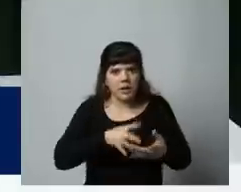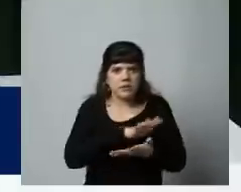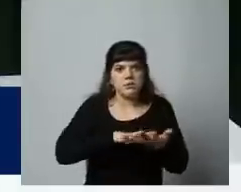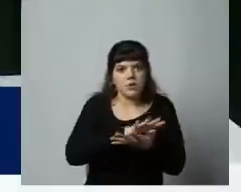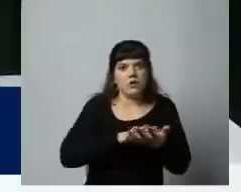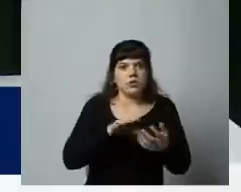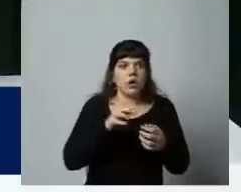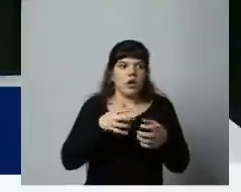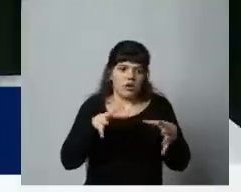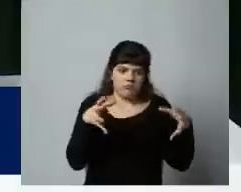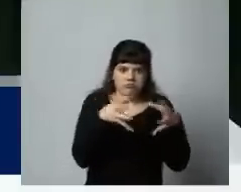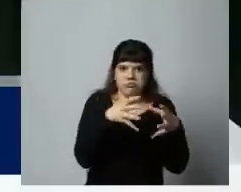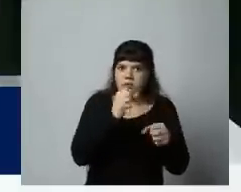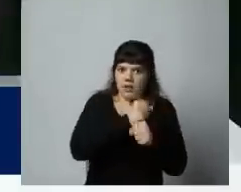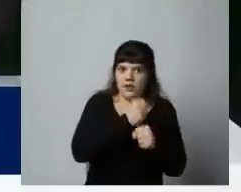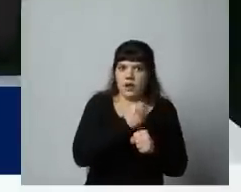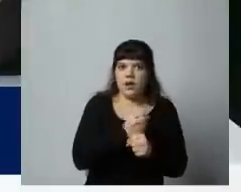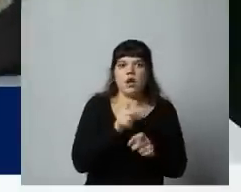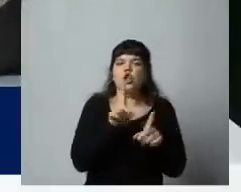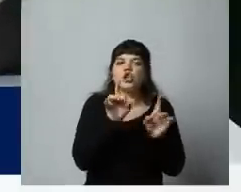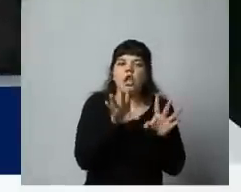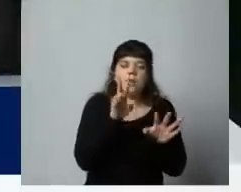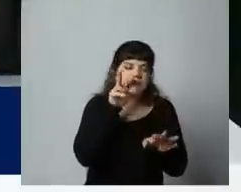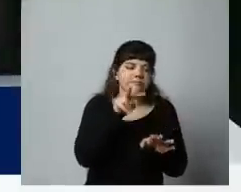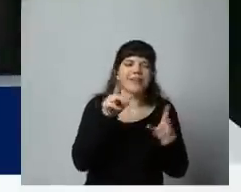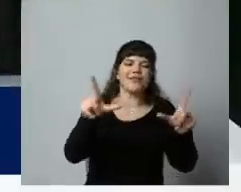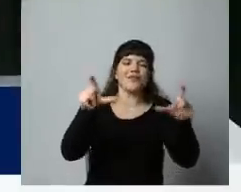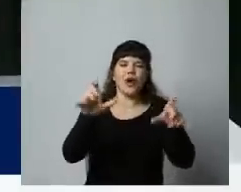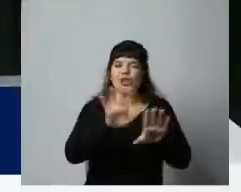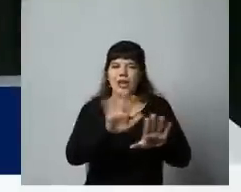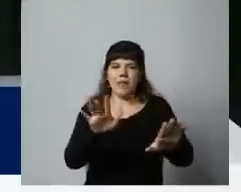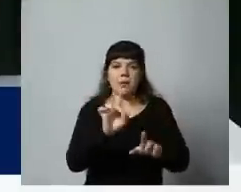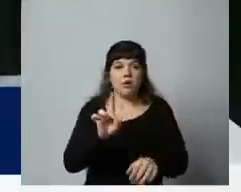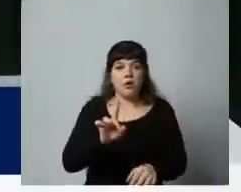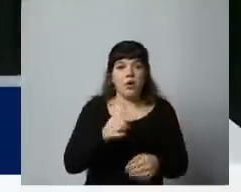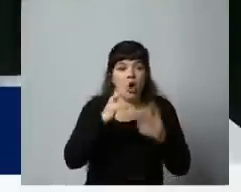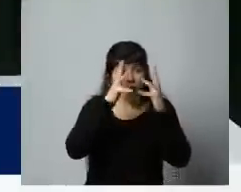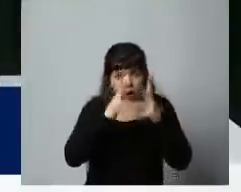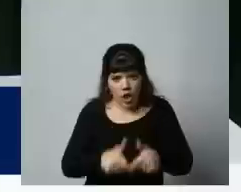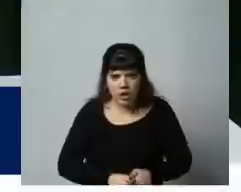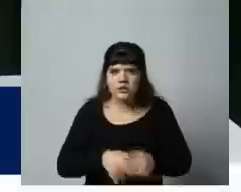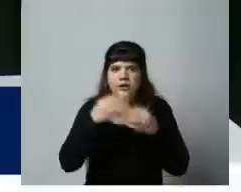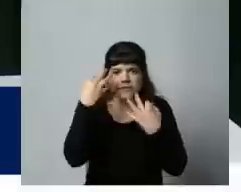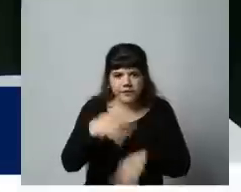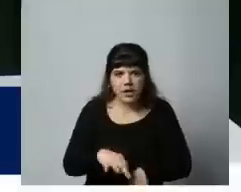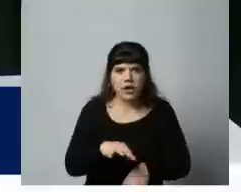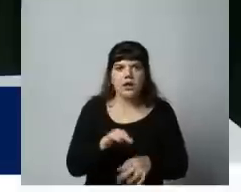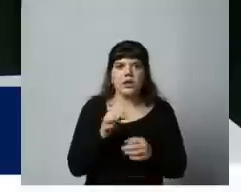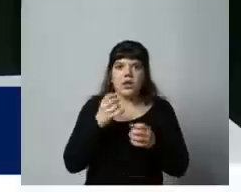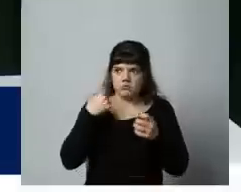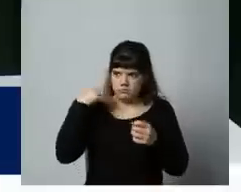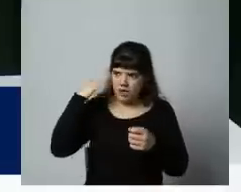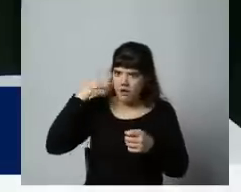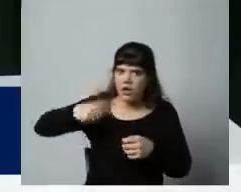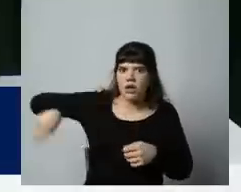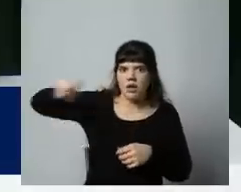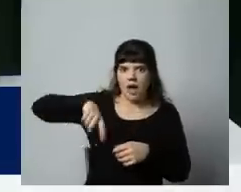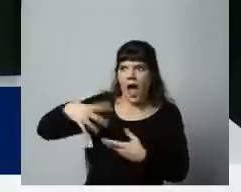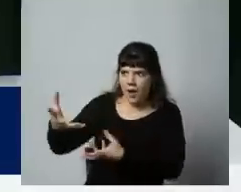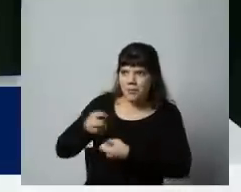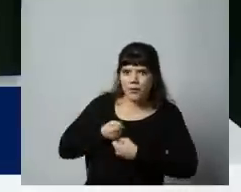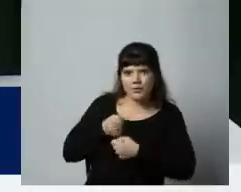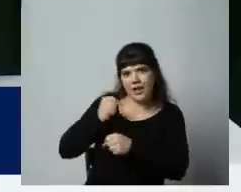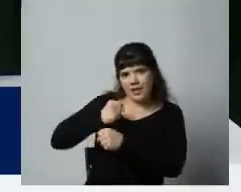del movimiento obrero y no quedándonos solamente en la foto sino organizando la película y sabiendo que los militantes influyen en la